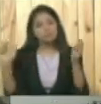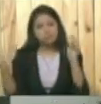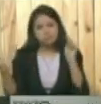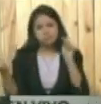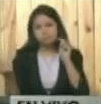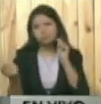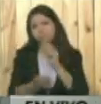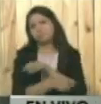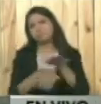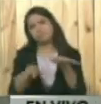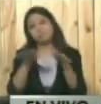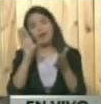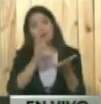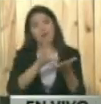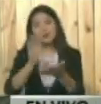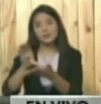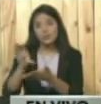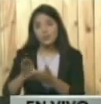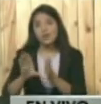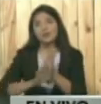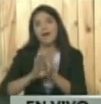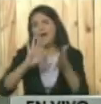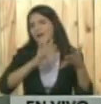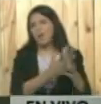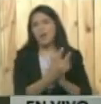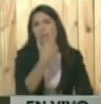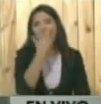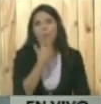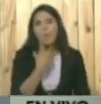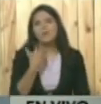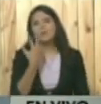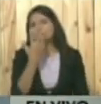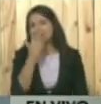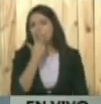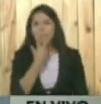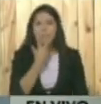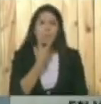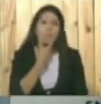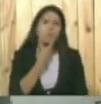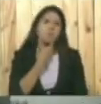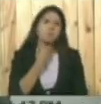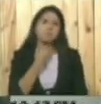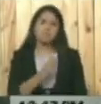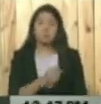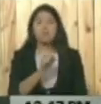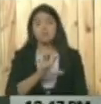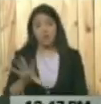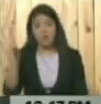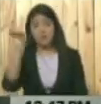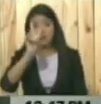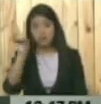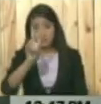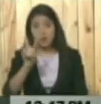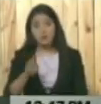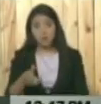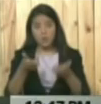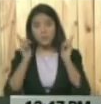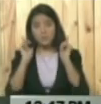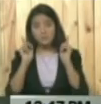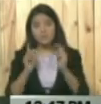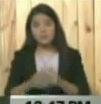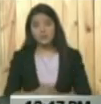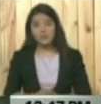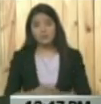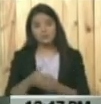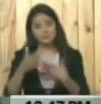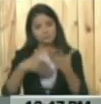en la transformación urbana, en la superación de la pobreza, en la superación de la miseria de nuestro país, y nos ha permitido